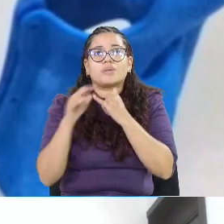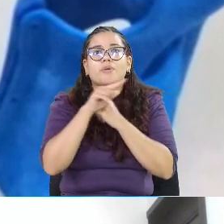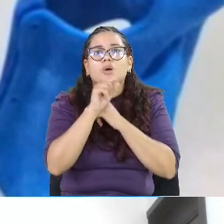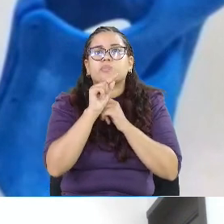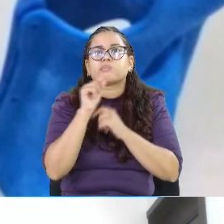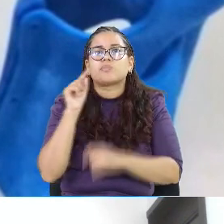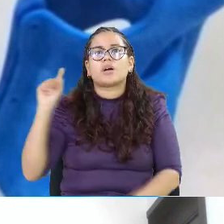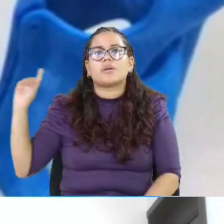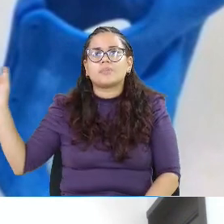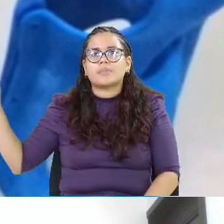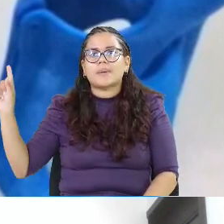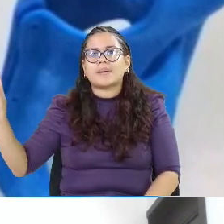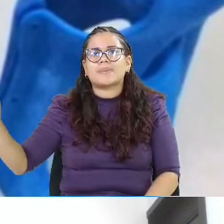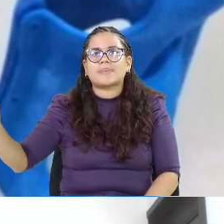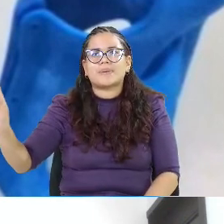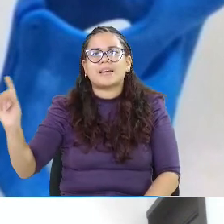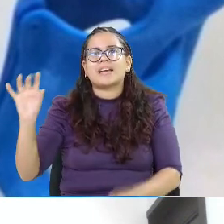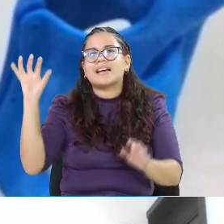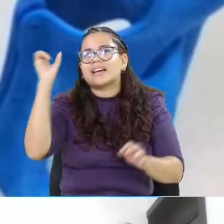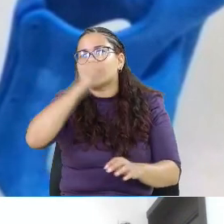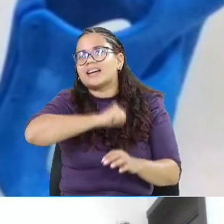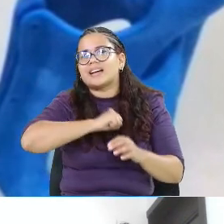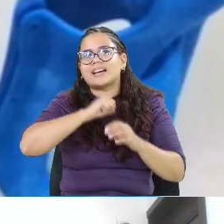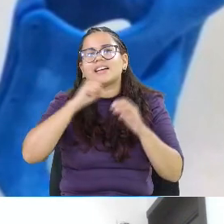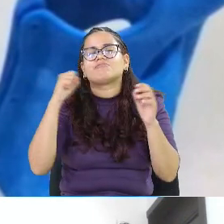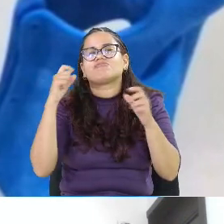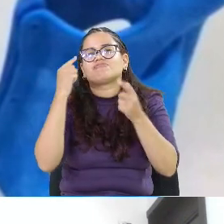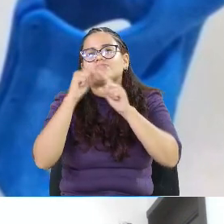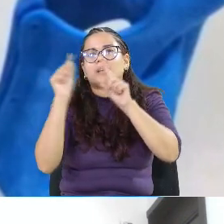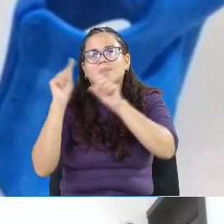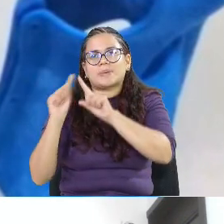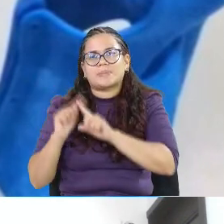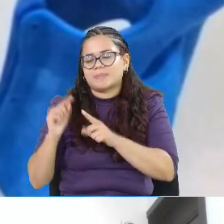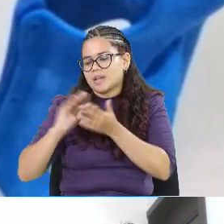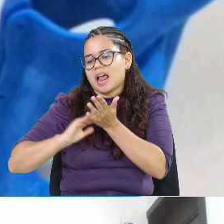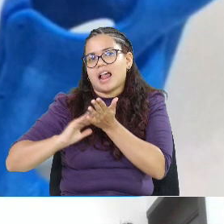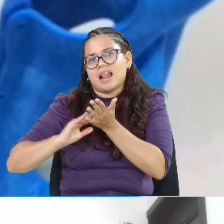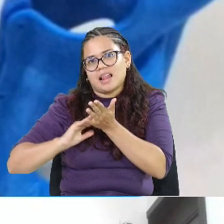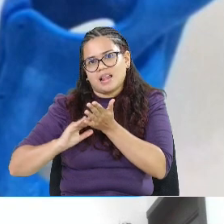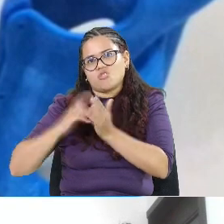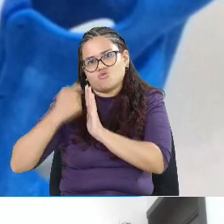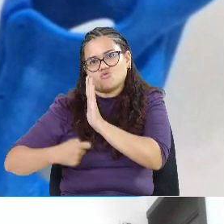que suplen esos pequeños diferentes problemas, ¿no?